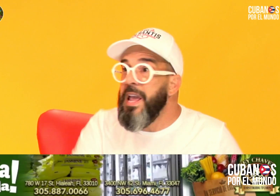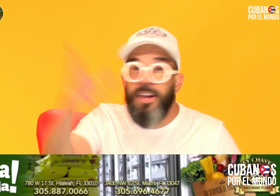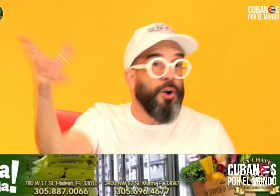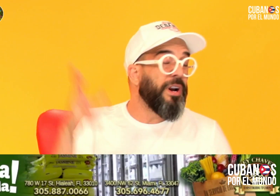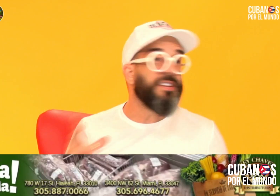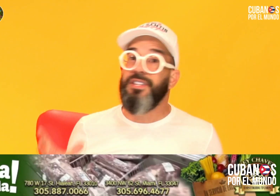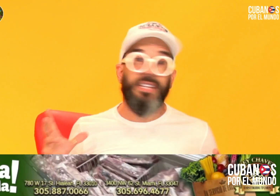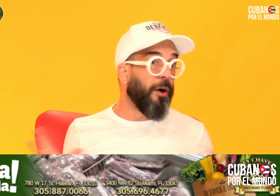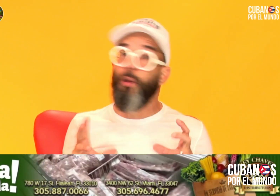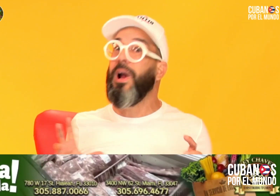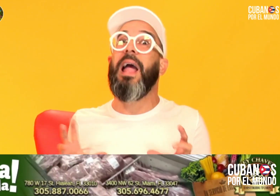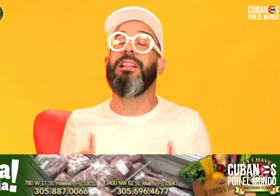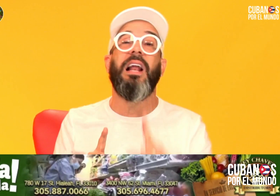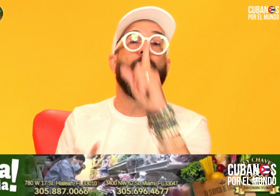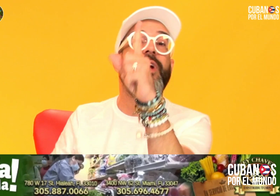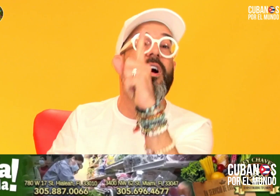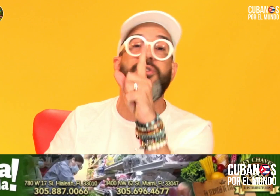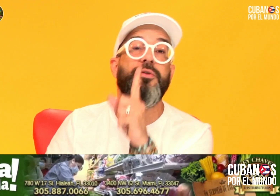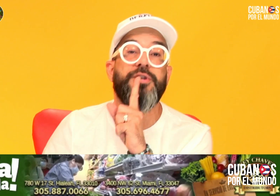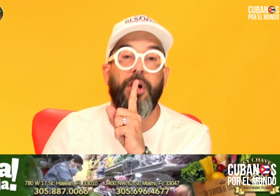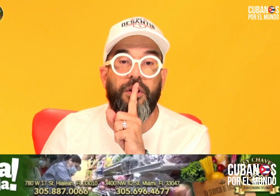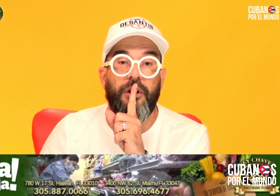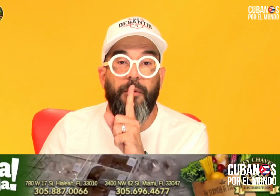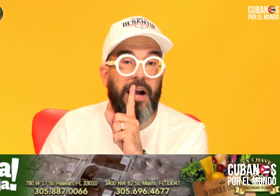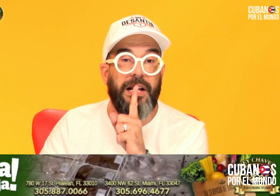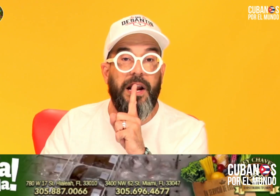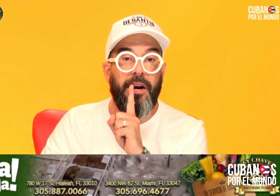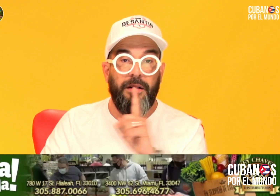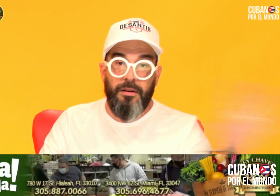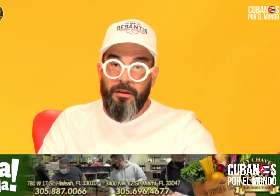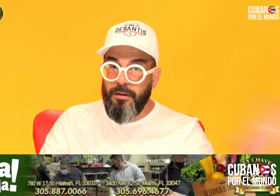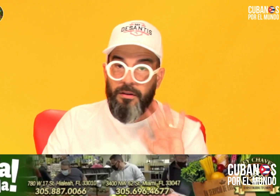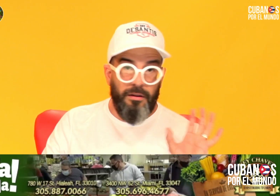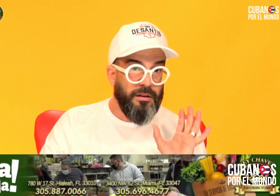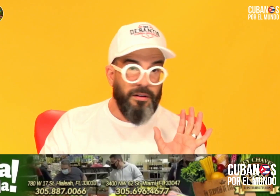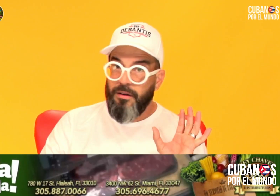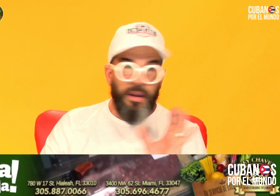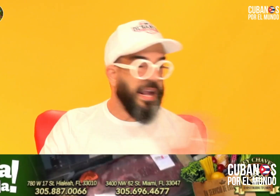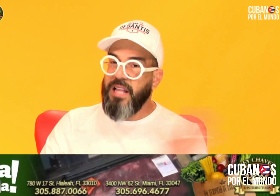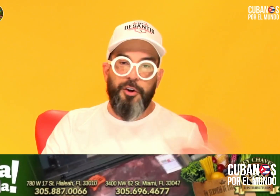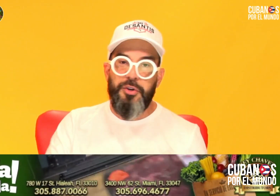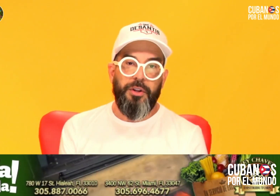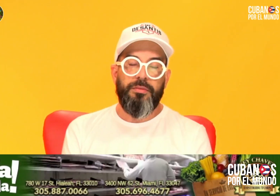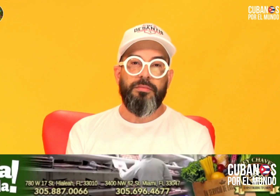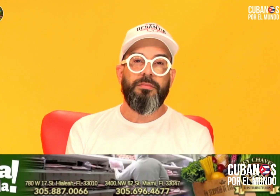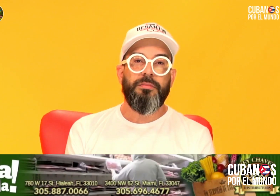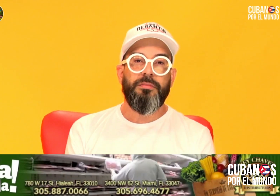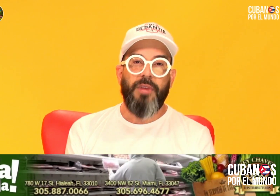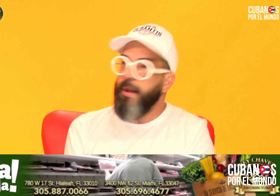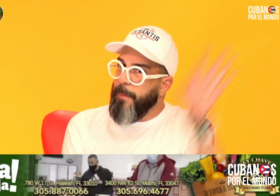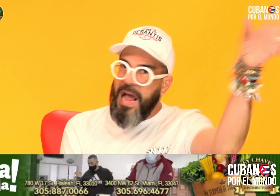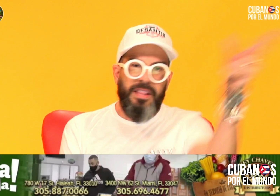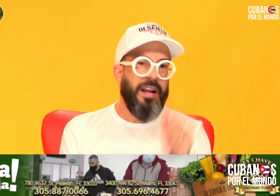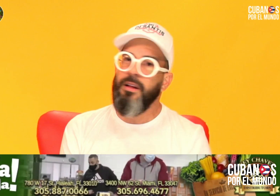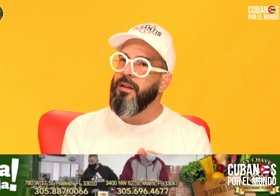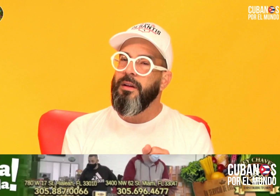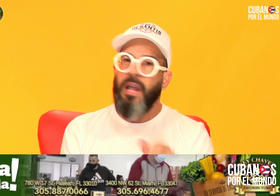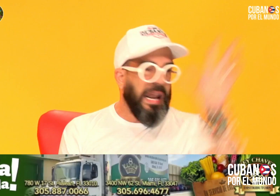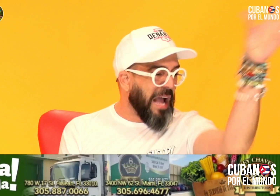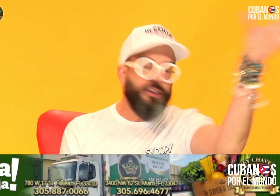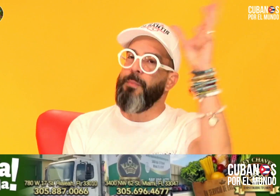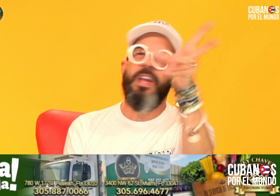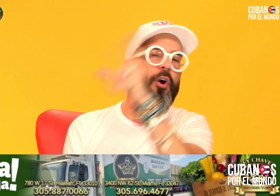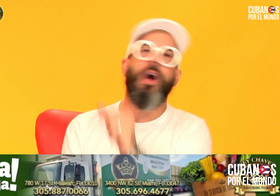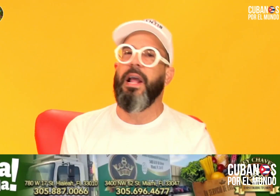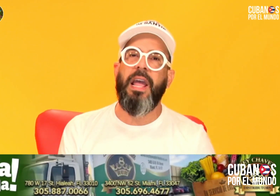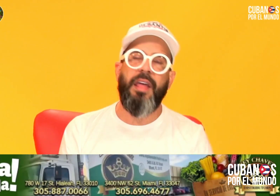Y ellos necesitan urgente, la única solución que van a tener es Estados Unidos. Es Biden el